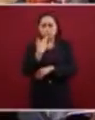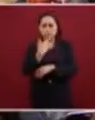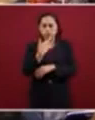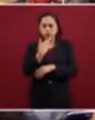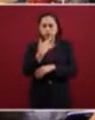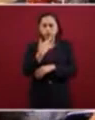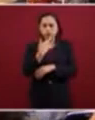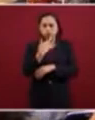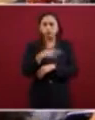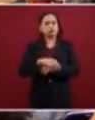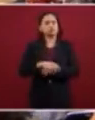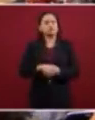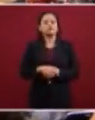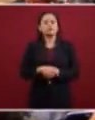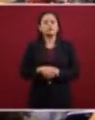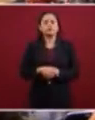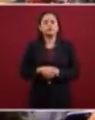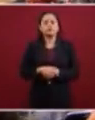a